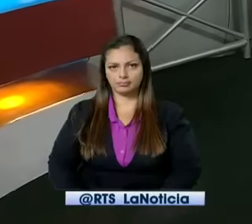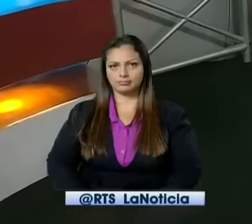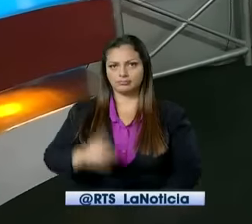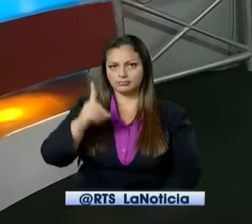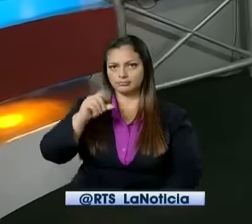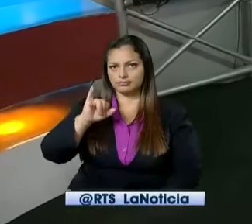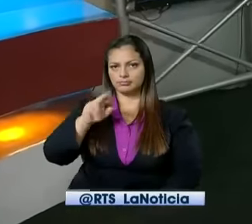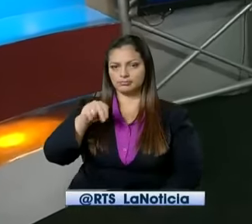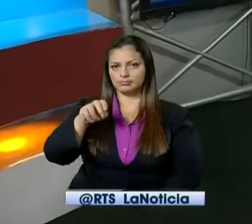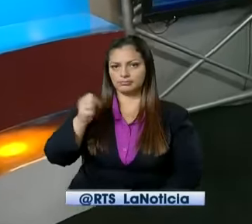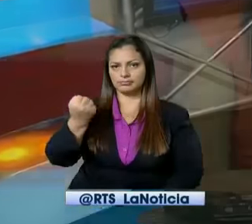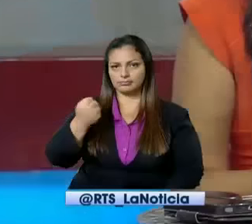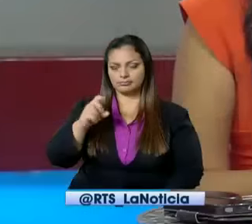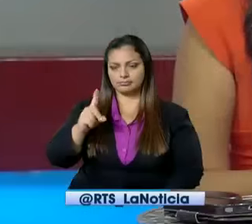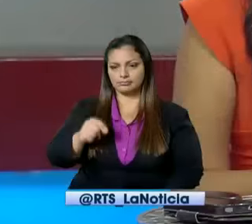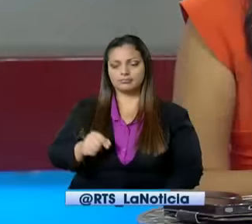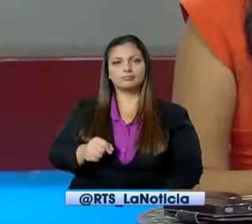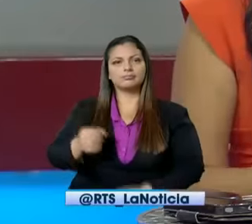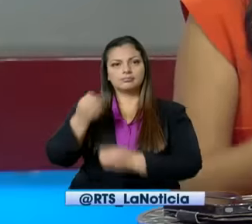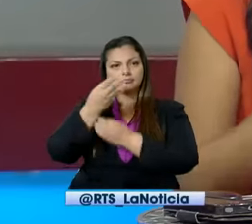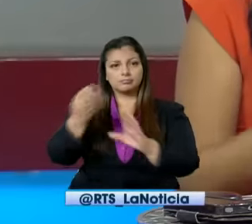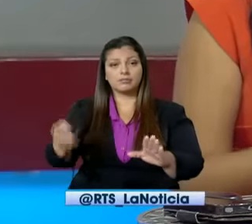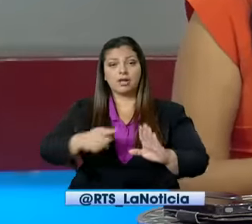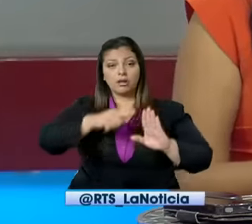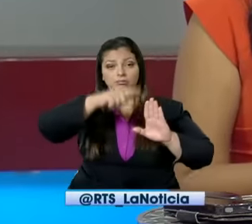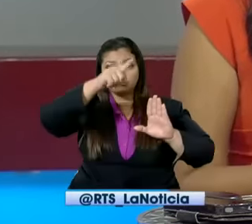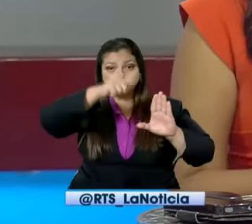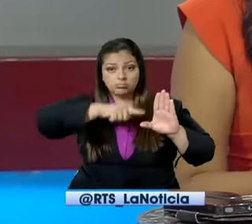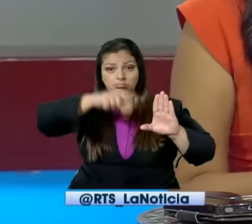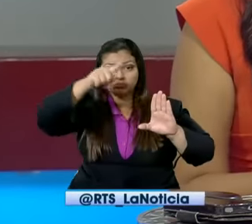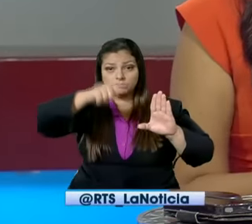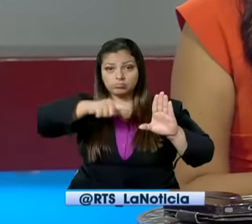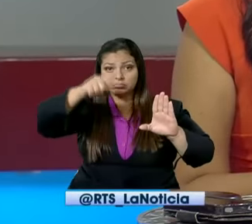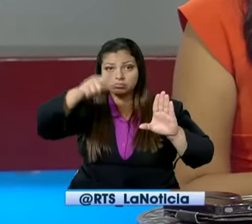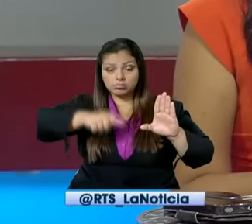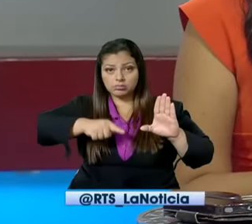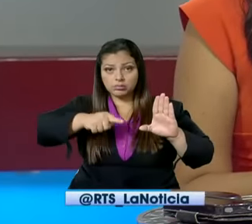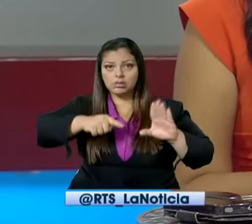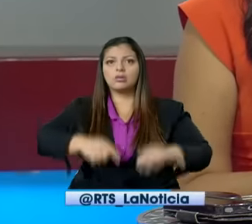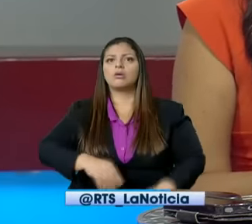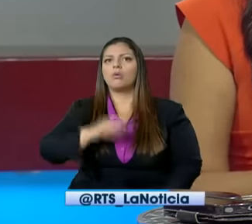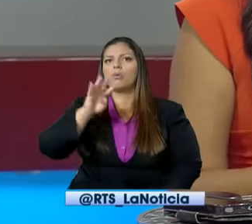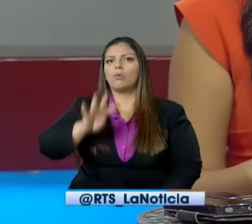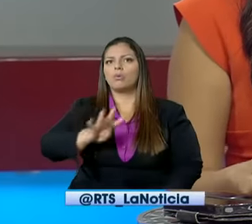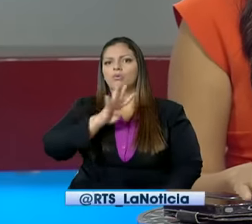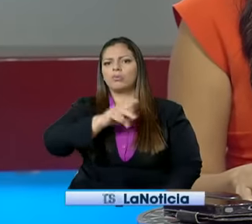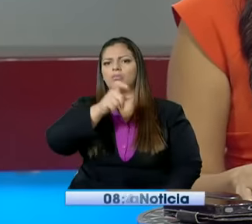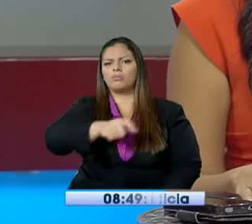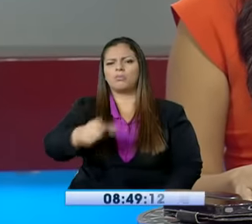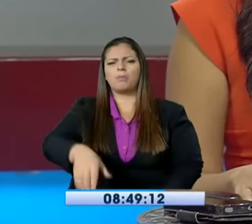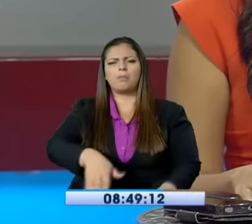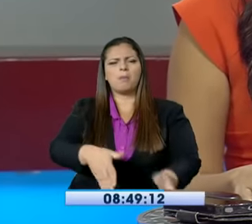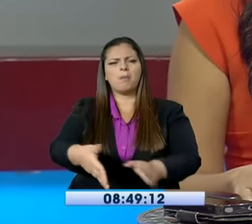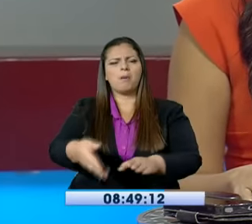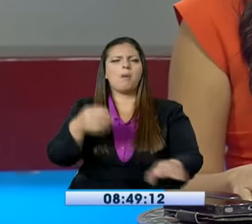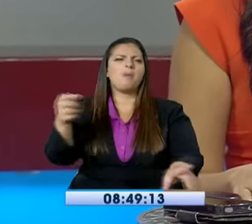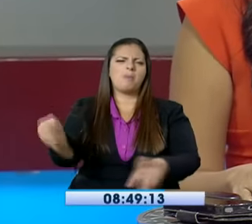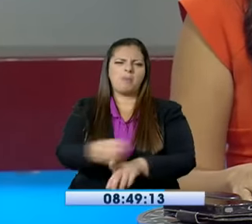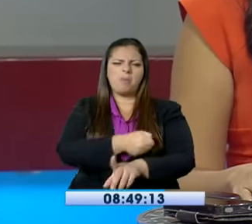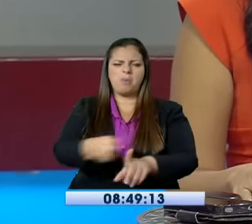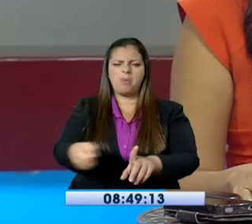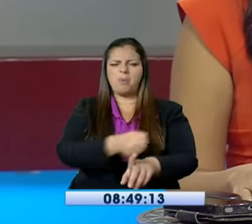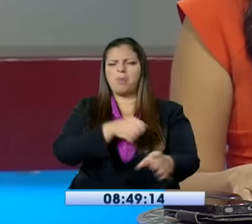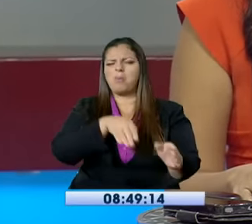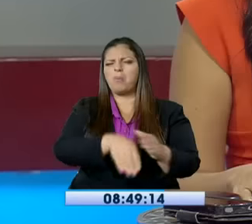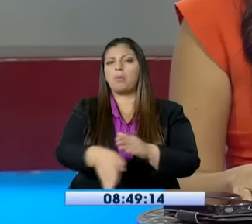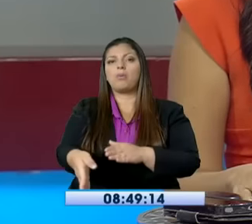DINASED indican que el 42% de las 94 muertes violentas registradas hasta el momento en Guayaquil ocurrieron en el